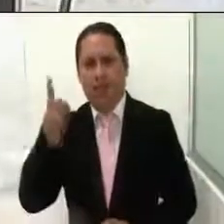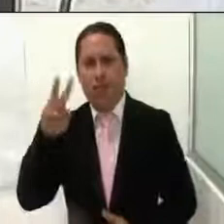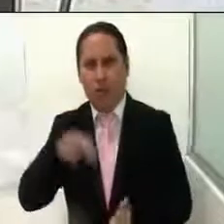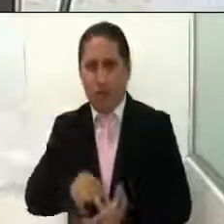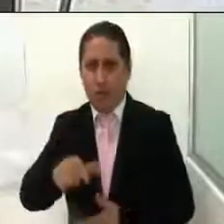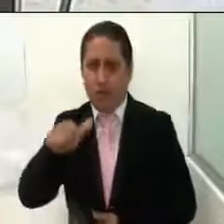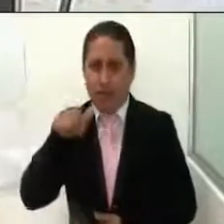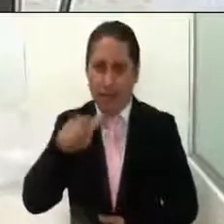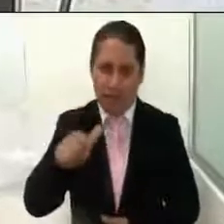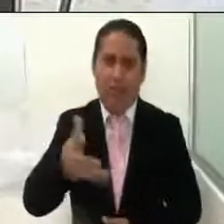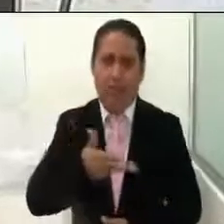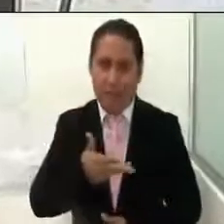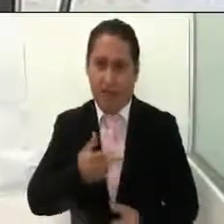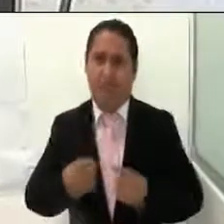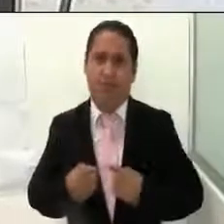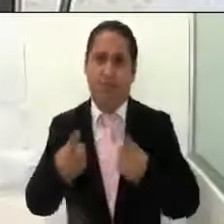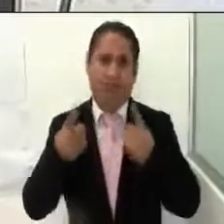se han brindado